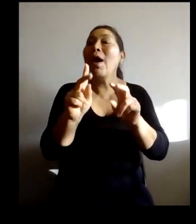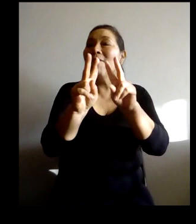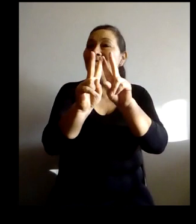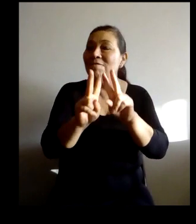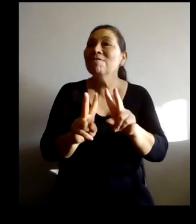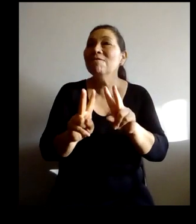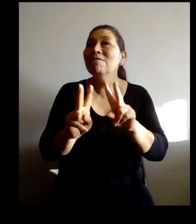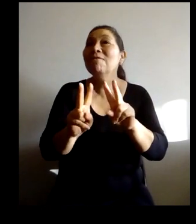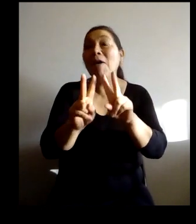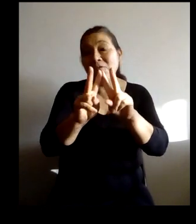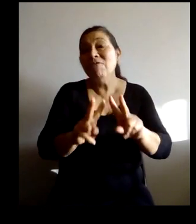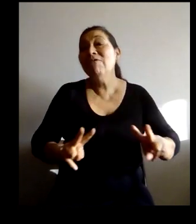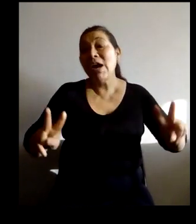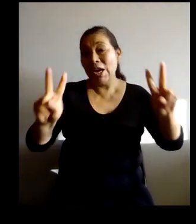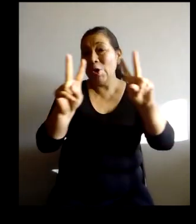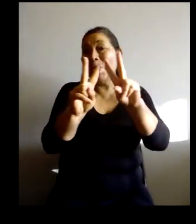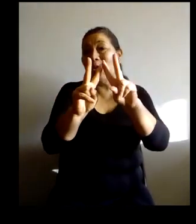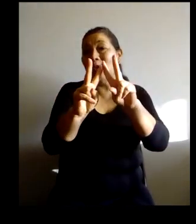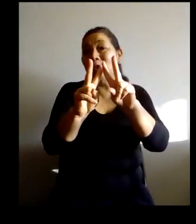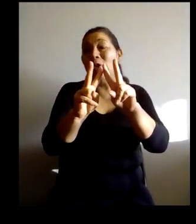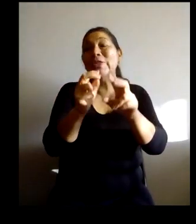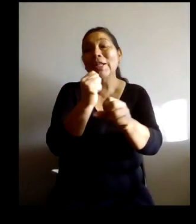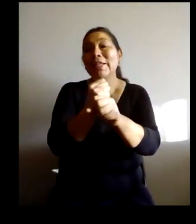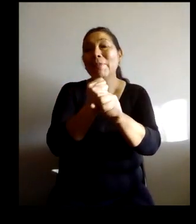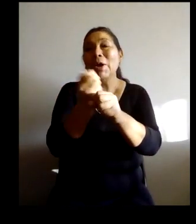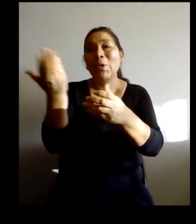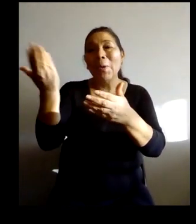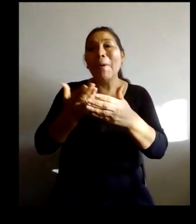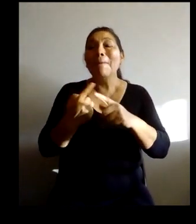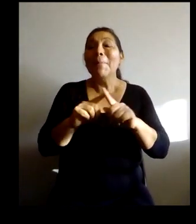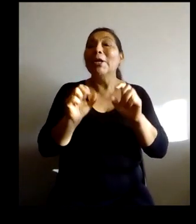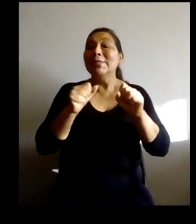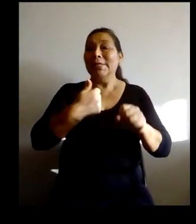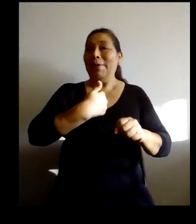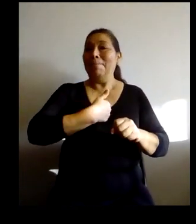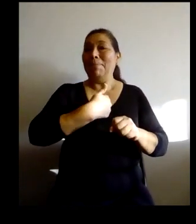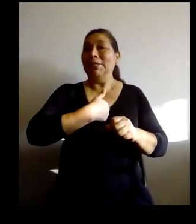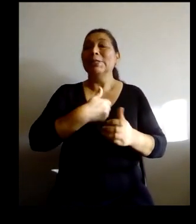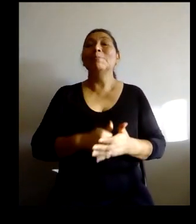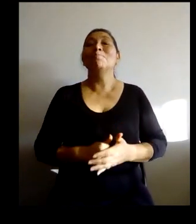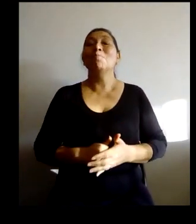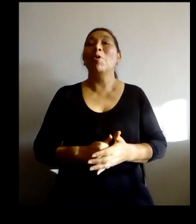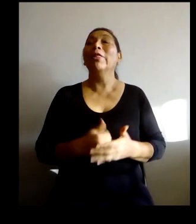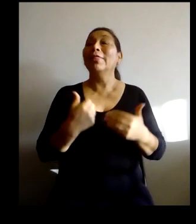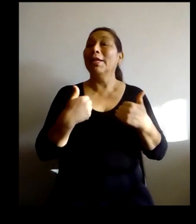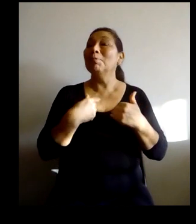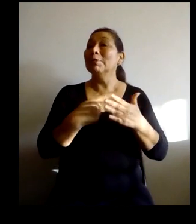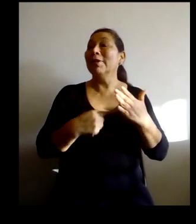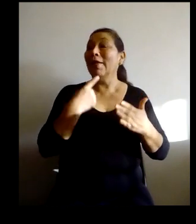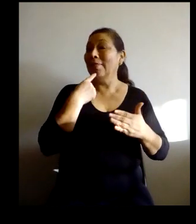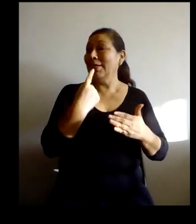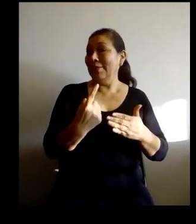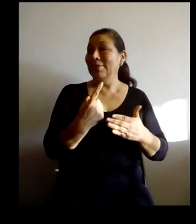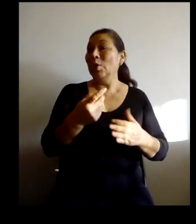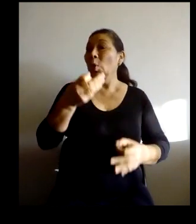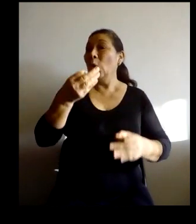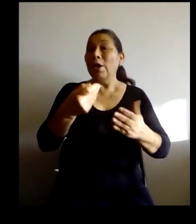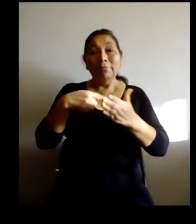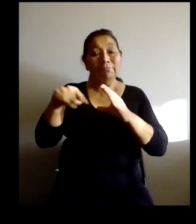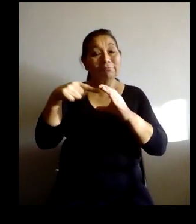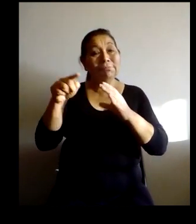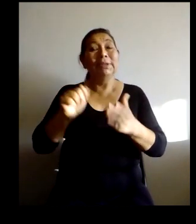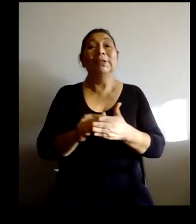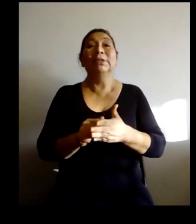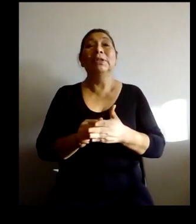una valoración de los resultados de la evaluación médica ocupacional. Asimismo, también debemos citar la